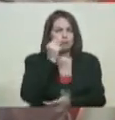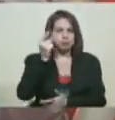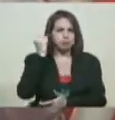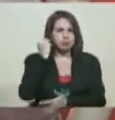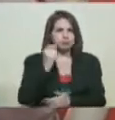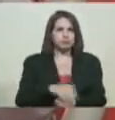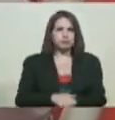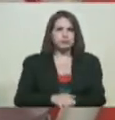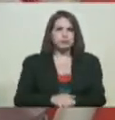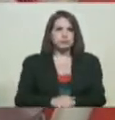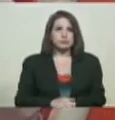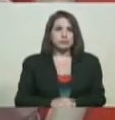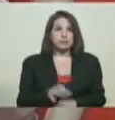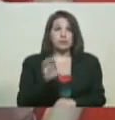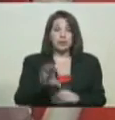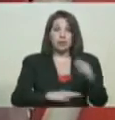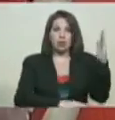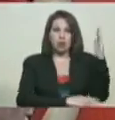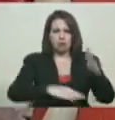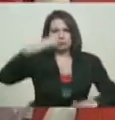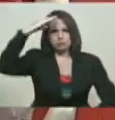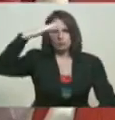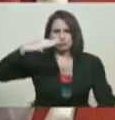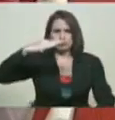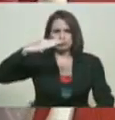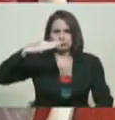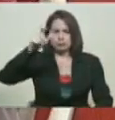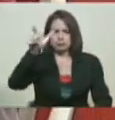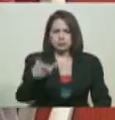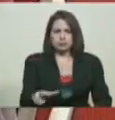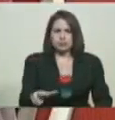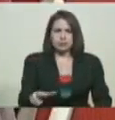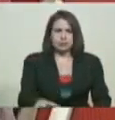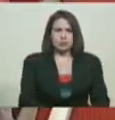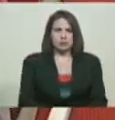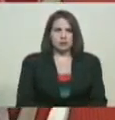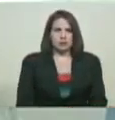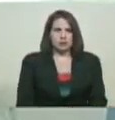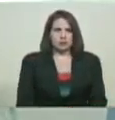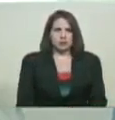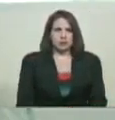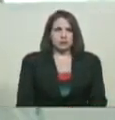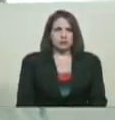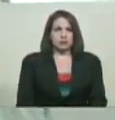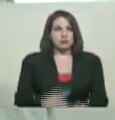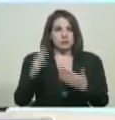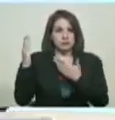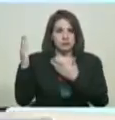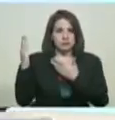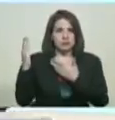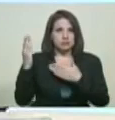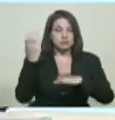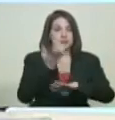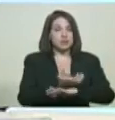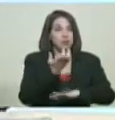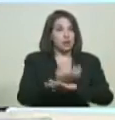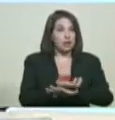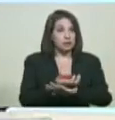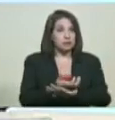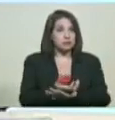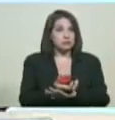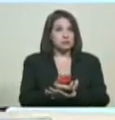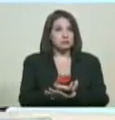del estado lara miranda en jefa y compañera gobernadora de monagas cámara a